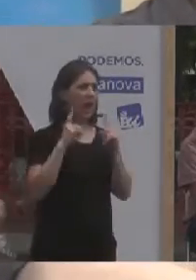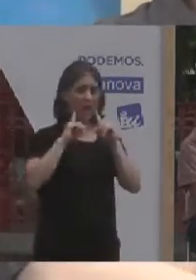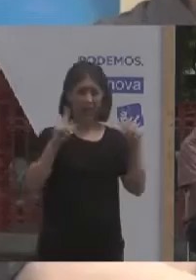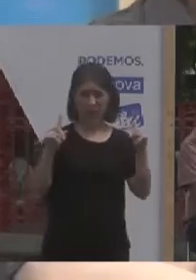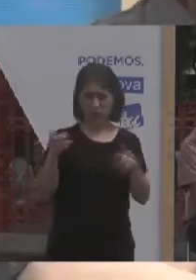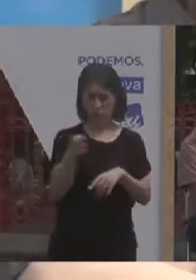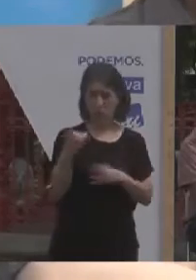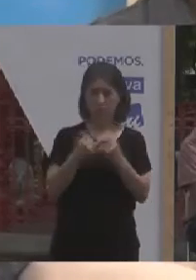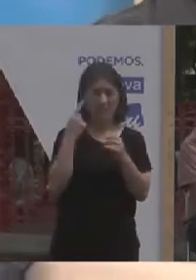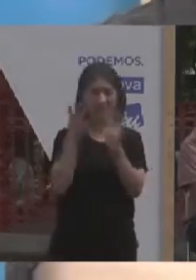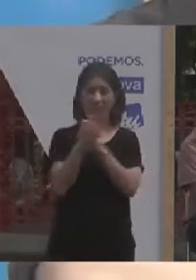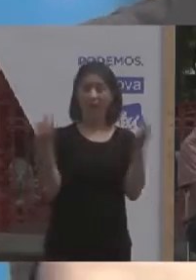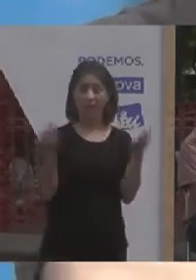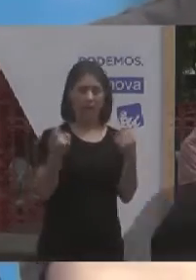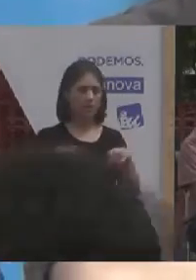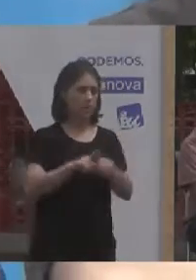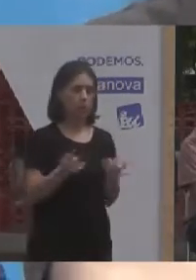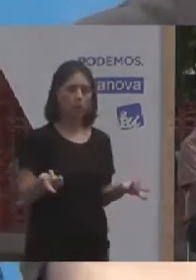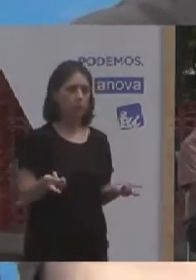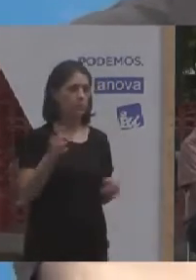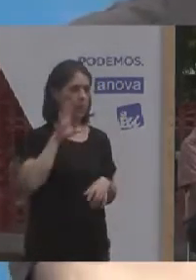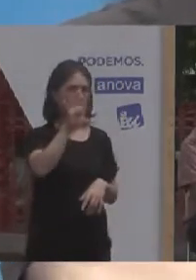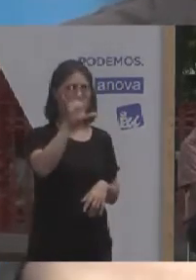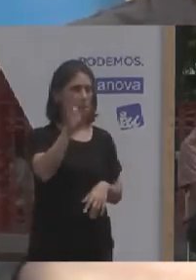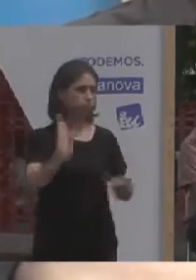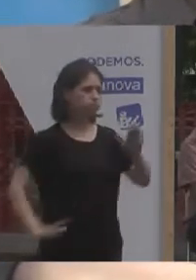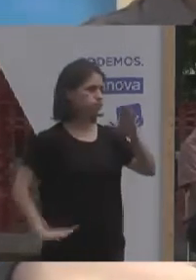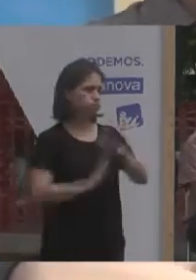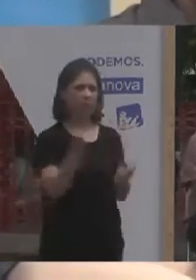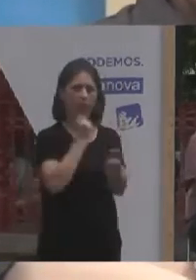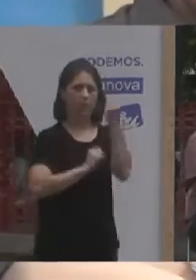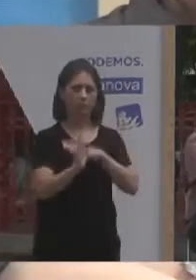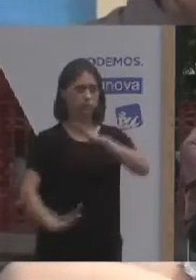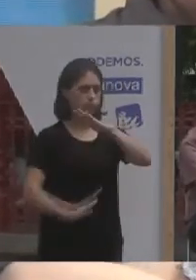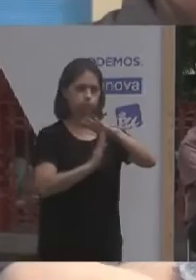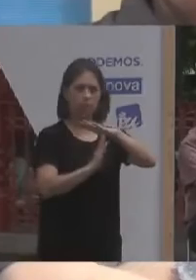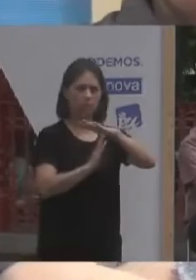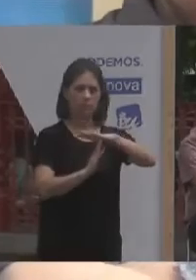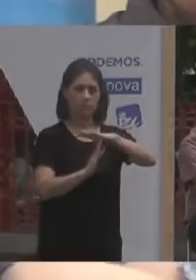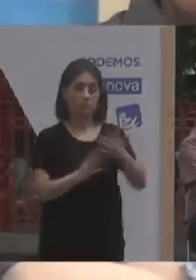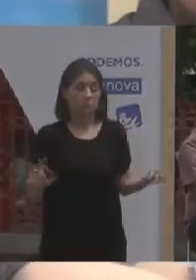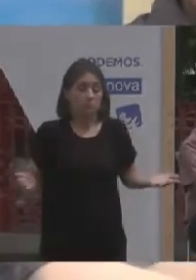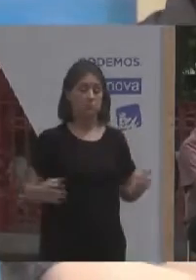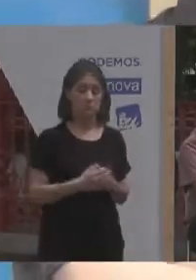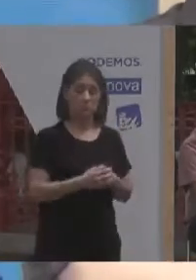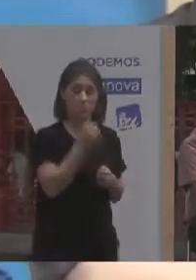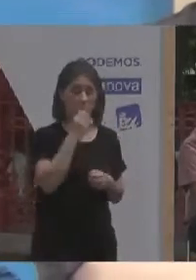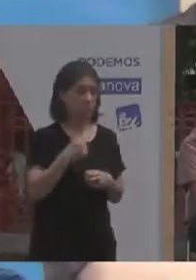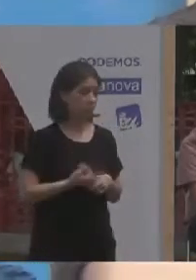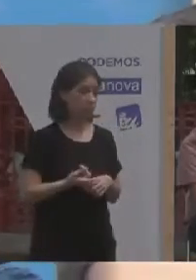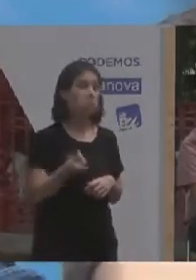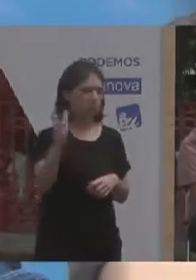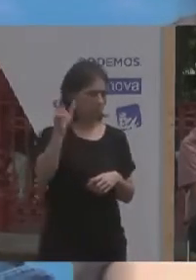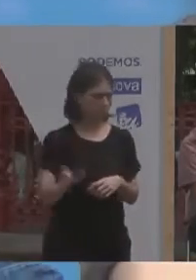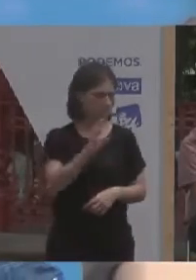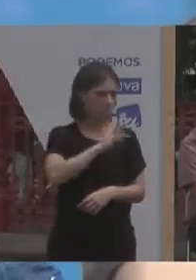Podemos, que eso significaría unha parálise do país, unha parálise económica do país. Bueno, e o di o señor